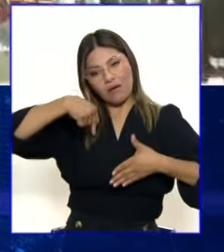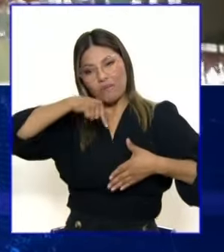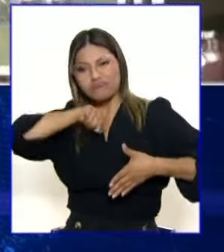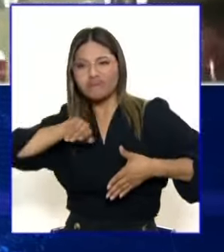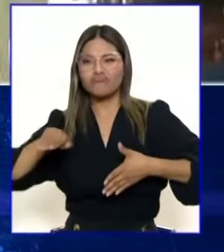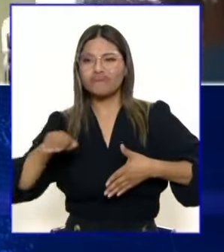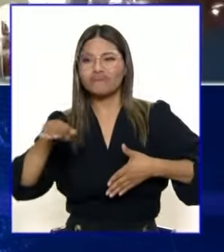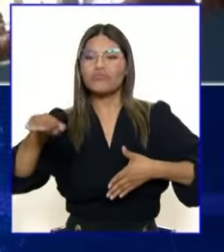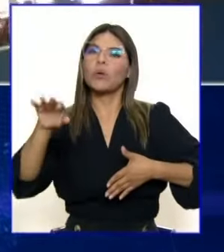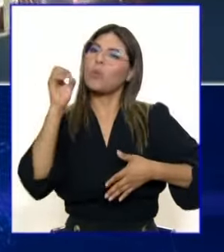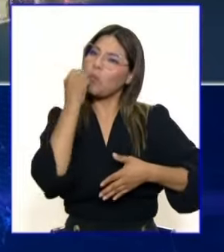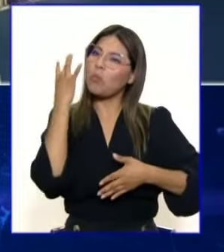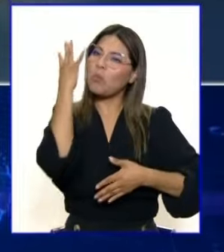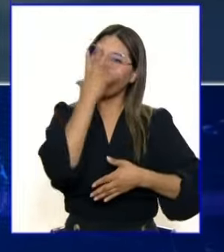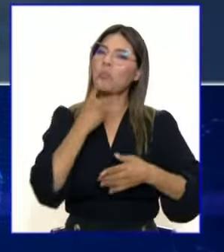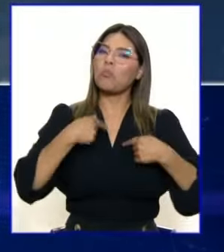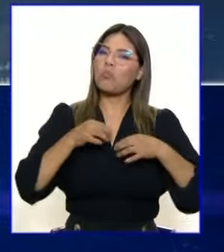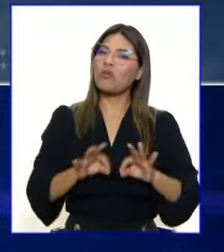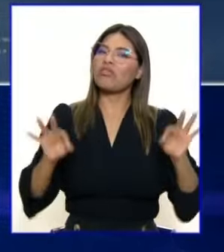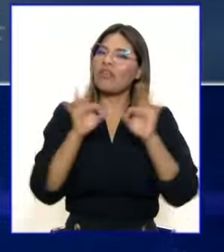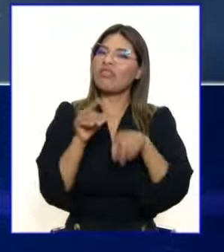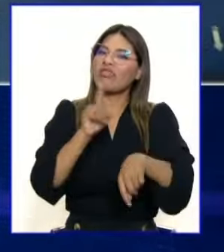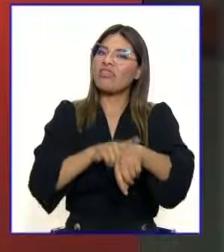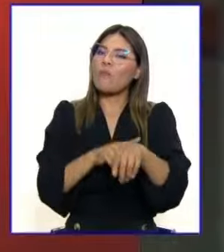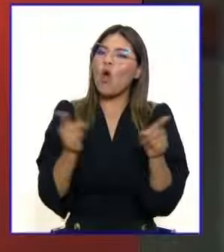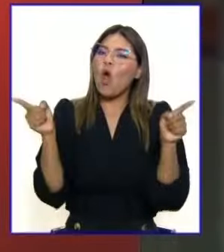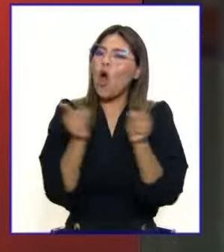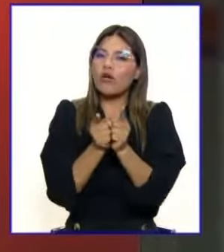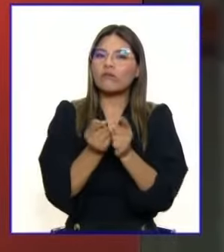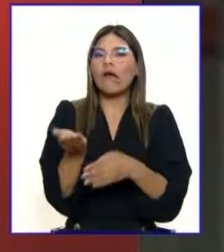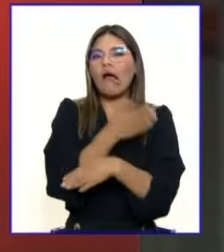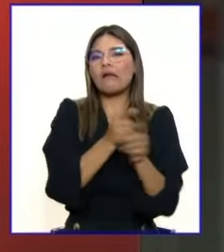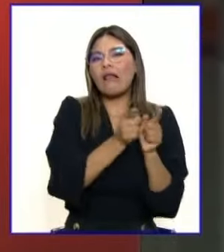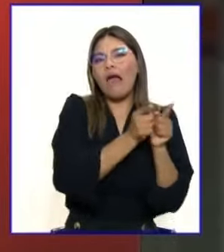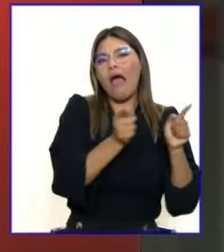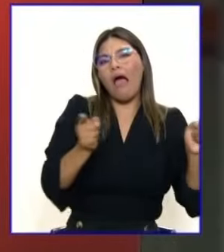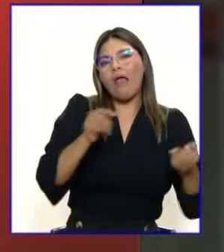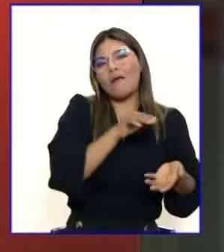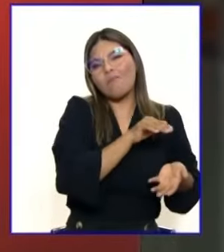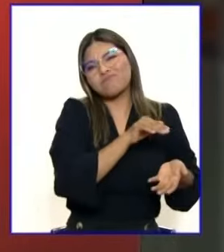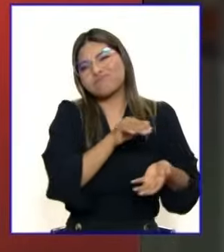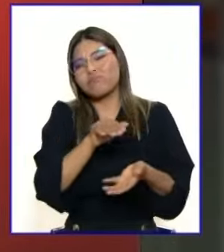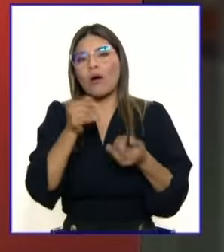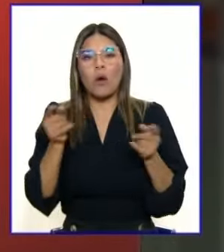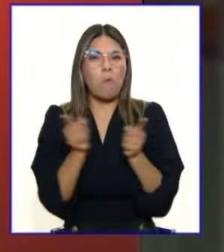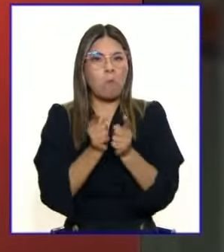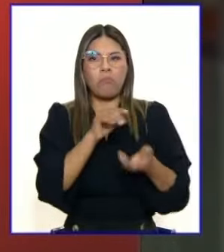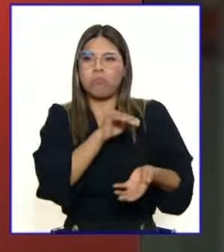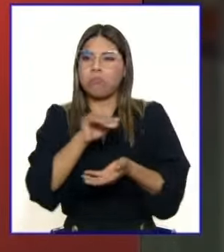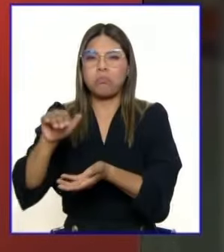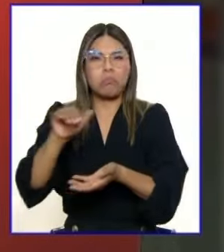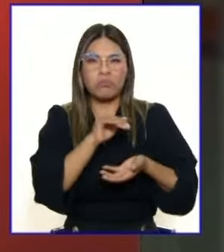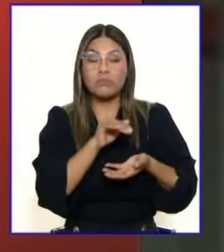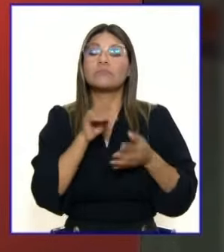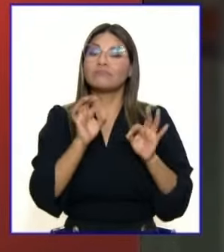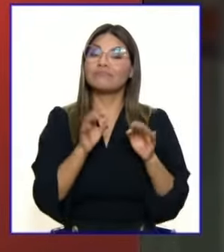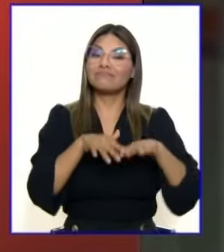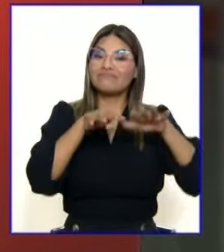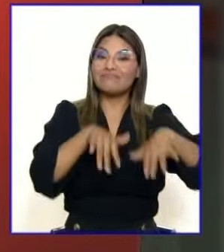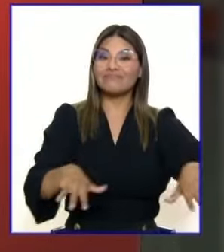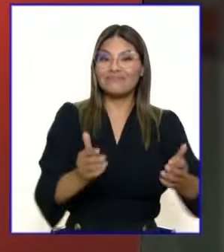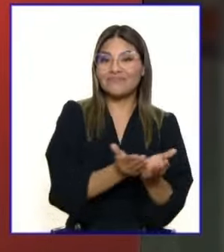una oportunidad muy importante para nuestra región y para nuestro país, en la medida en que podamos desarrollar obras de infraestructura. Y